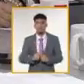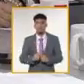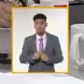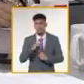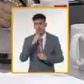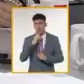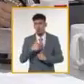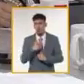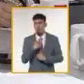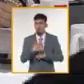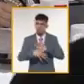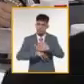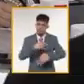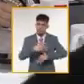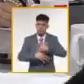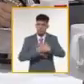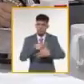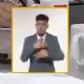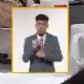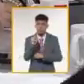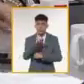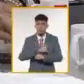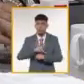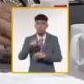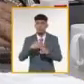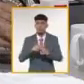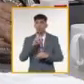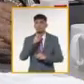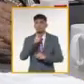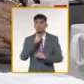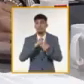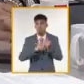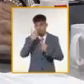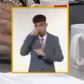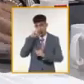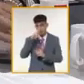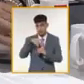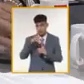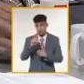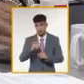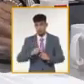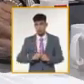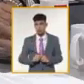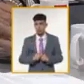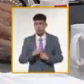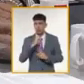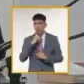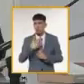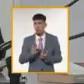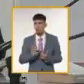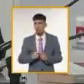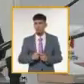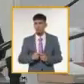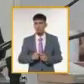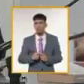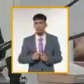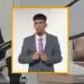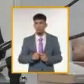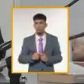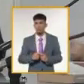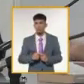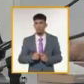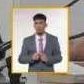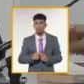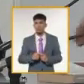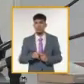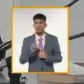¿Cómo explicar el fenómeno social del reparto, el cubano, esa variante, era variante que